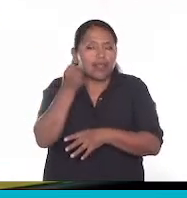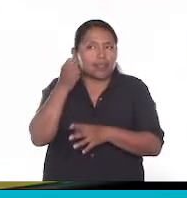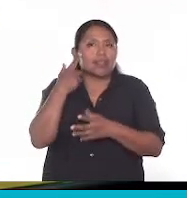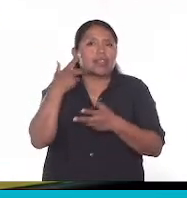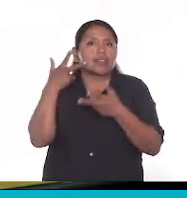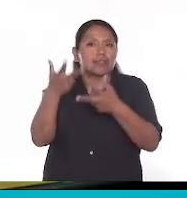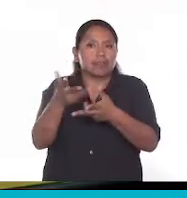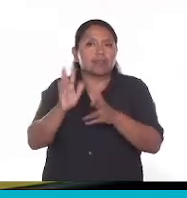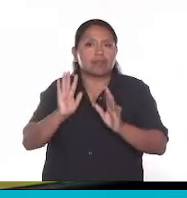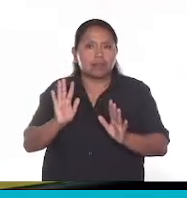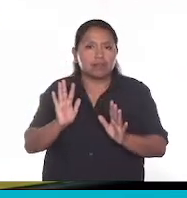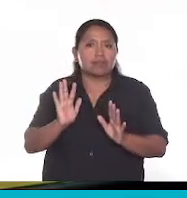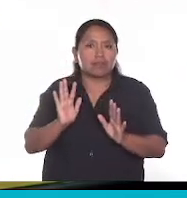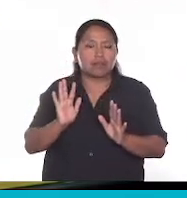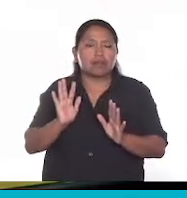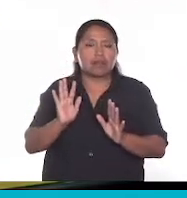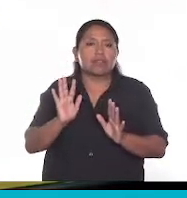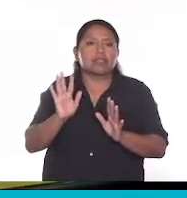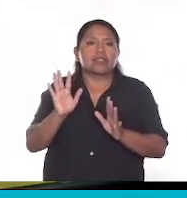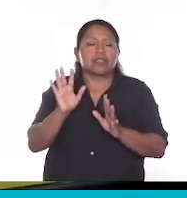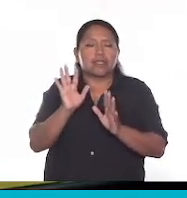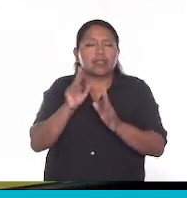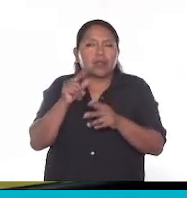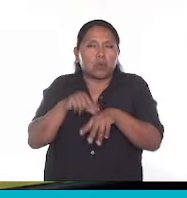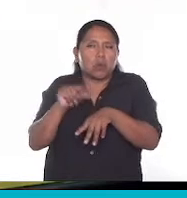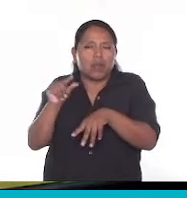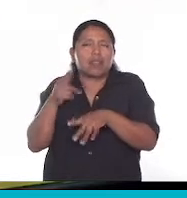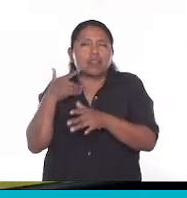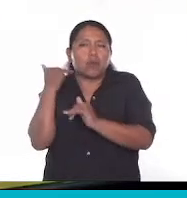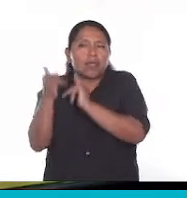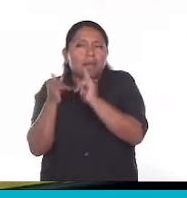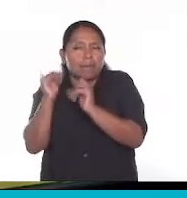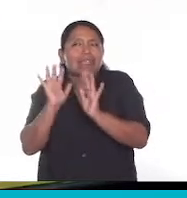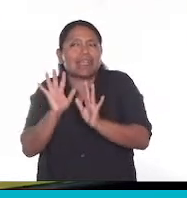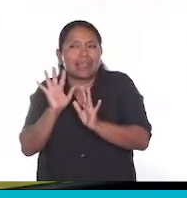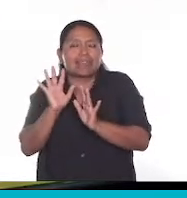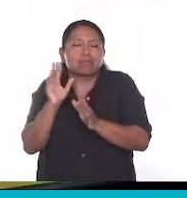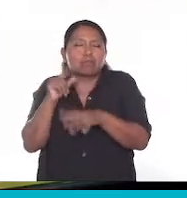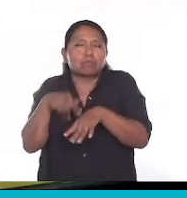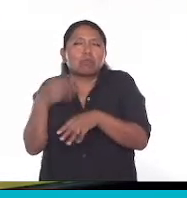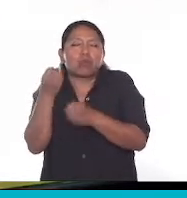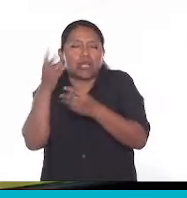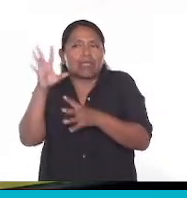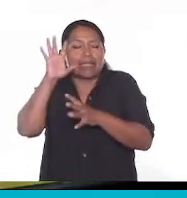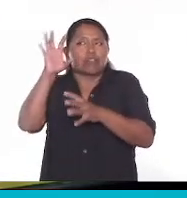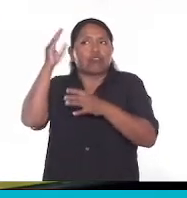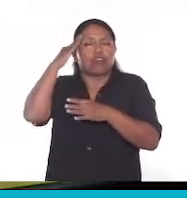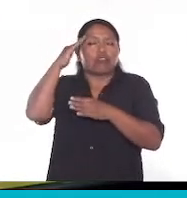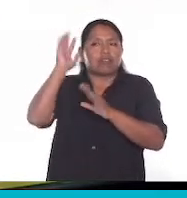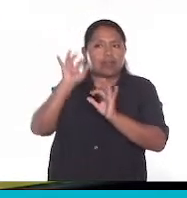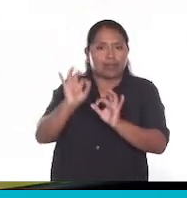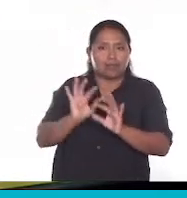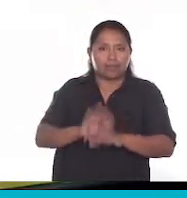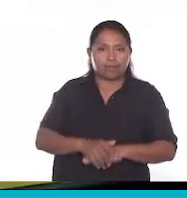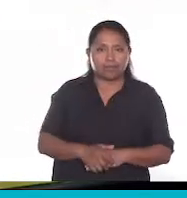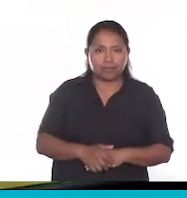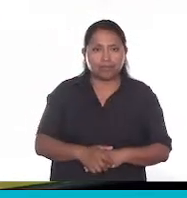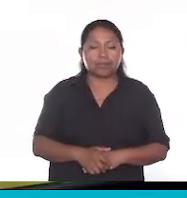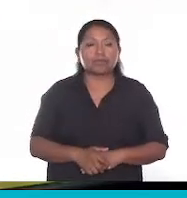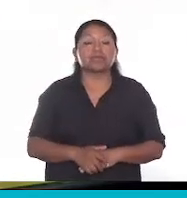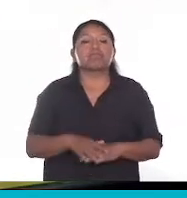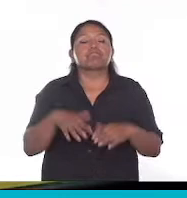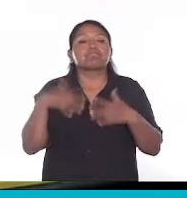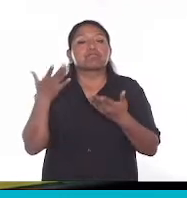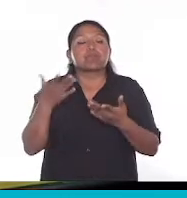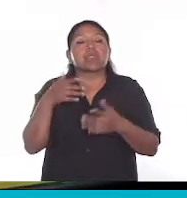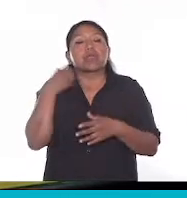recalcarlo y en un ratito voy a explicar por qué siempre tenemos que recordar eso. Y me parecía